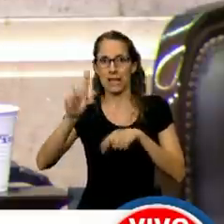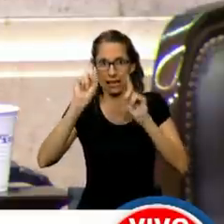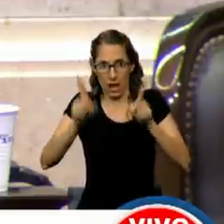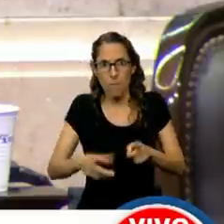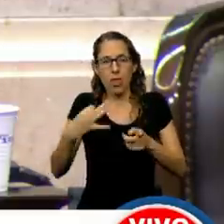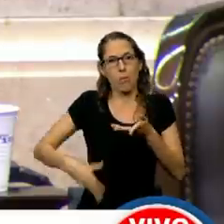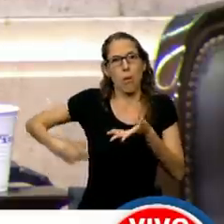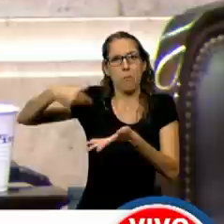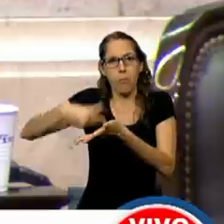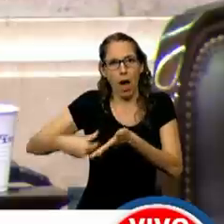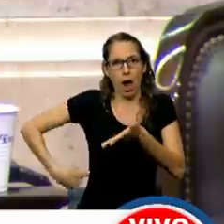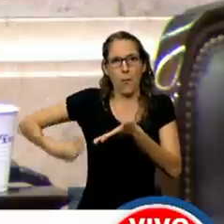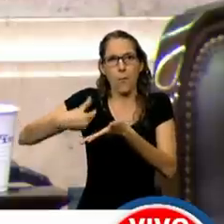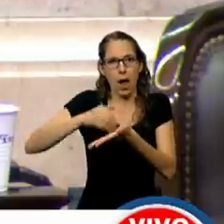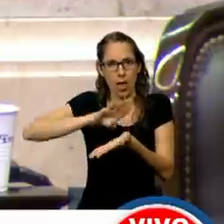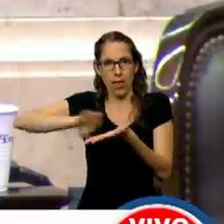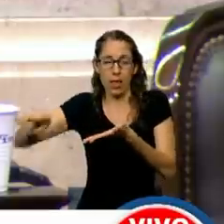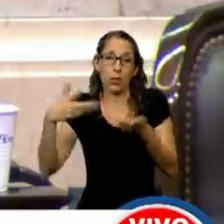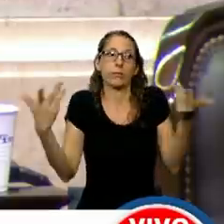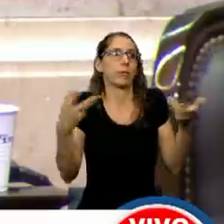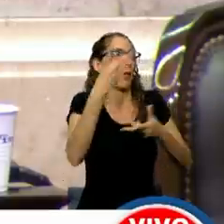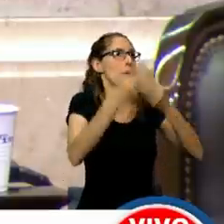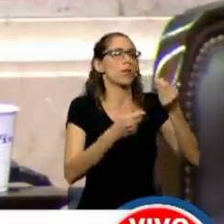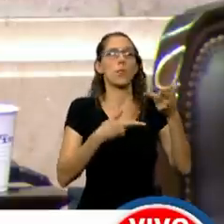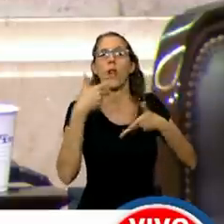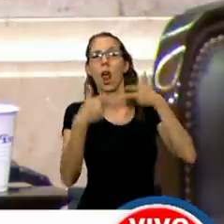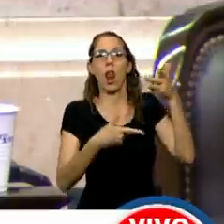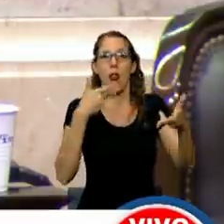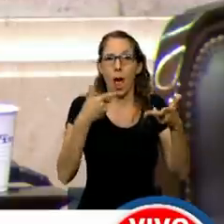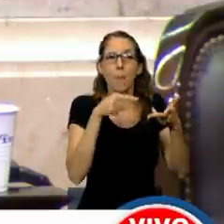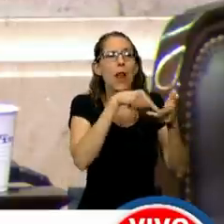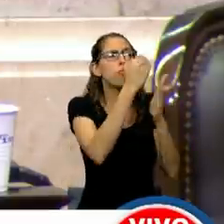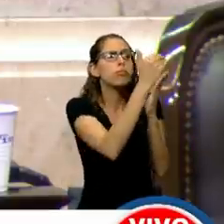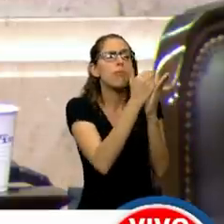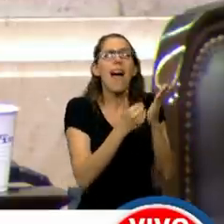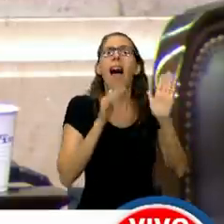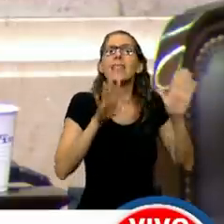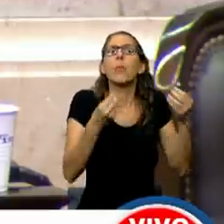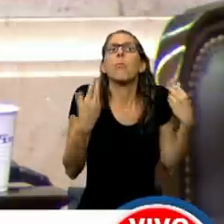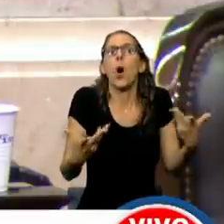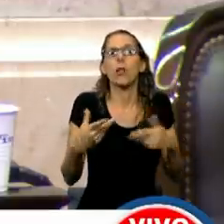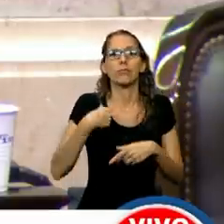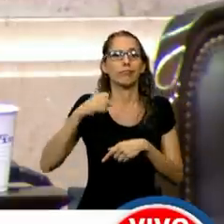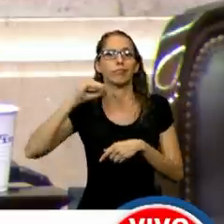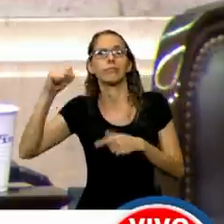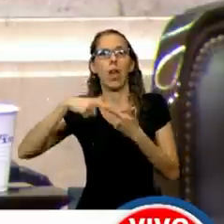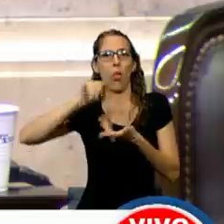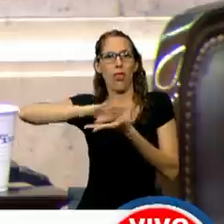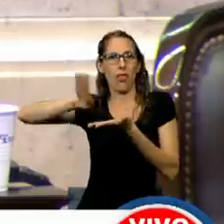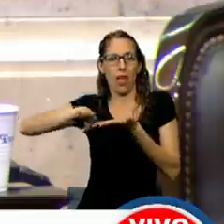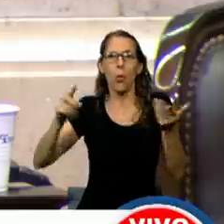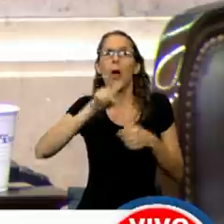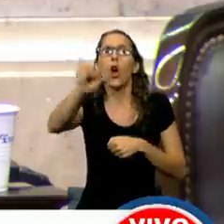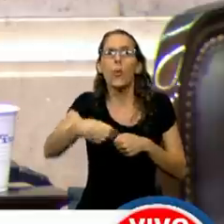todo lo que podamos hablar del presupuesto este sería el condicionamiento que tenemos y eso lo generaron